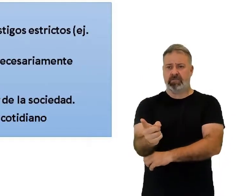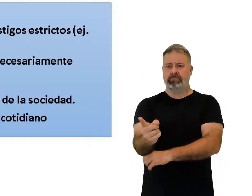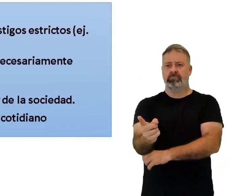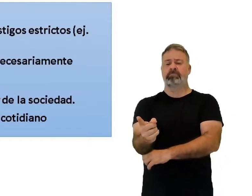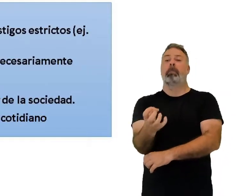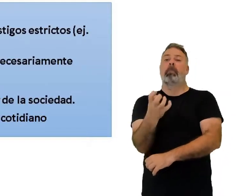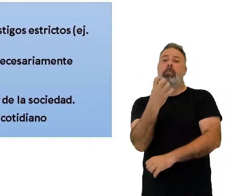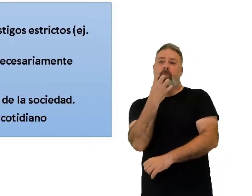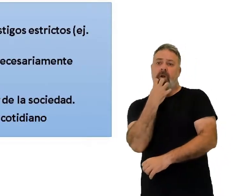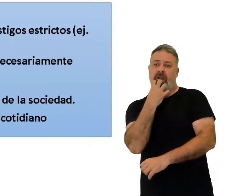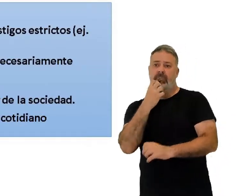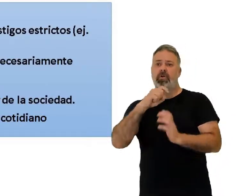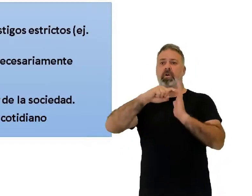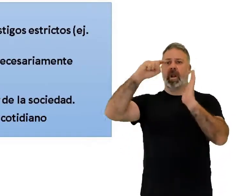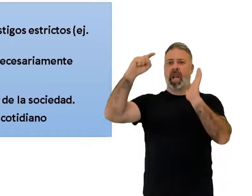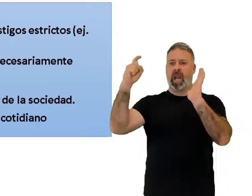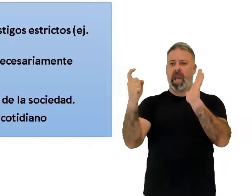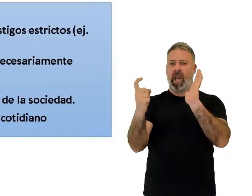por ejemplo, las leyes,